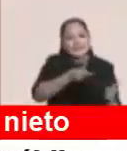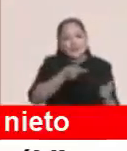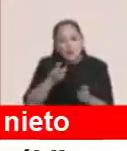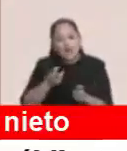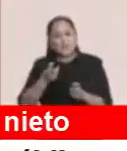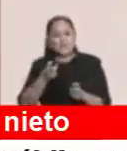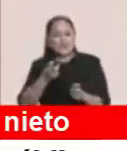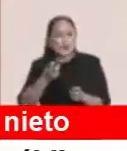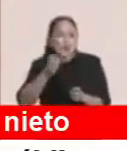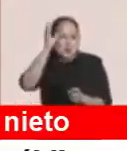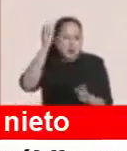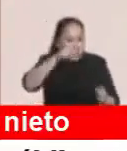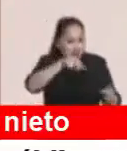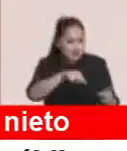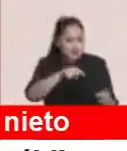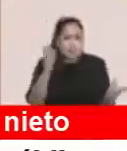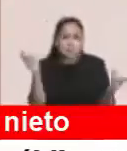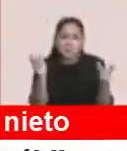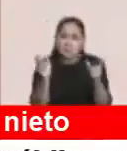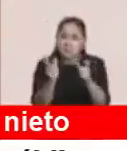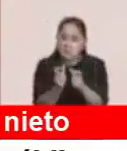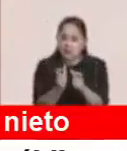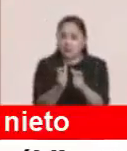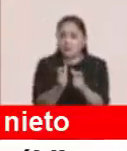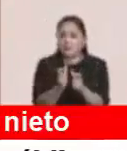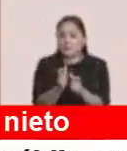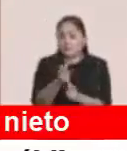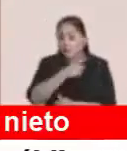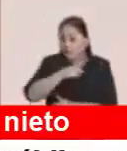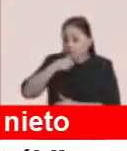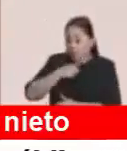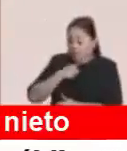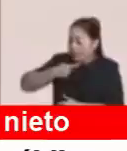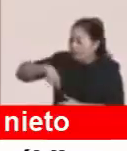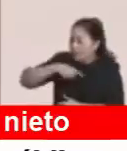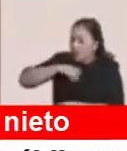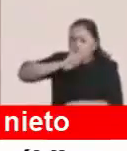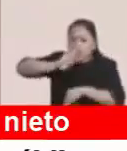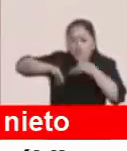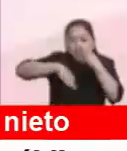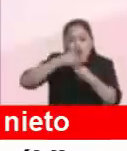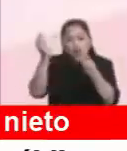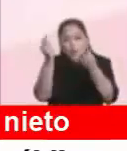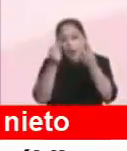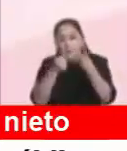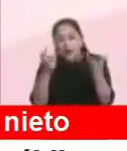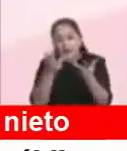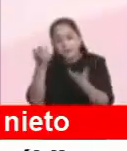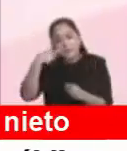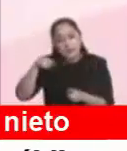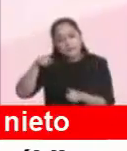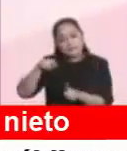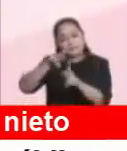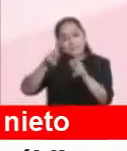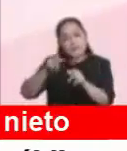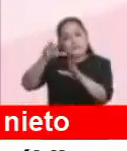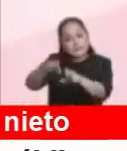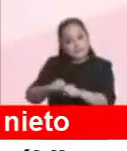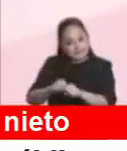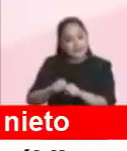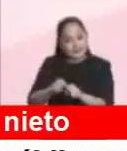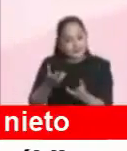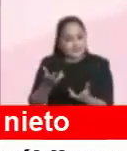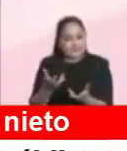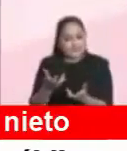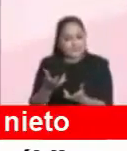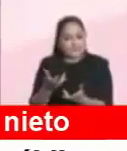que otra cosa, pero no tocaron al mafiosillo. Me parece que es el candidato de la mafia del poder y todos están en contra de Andrés Manuel